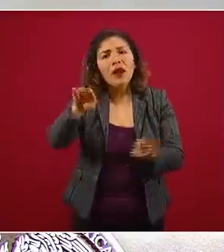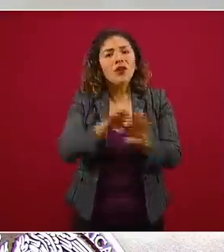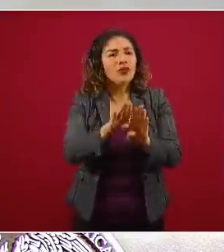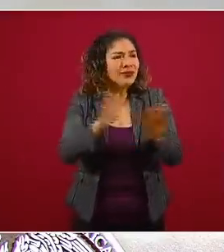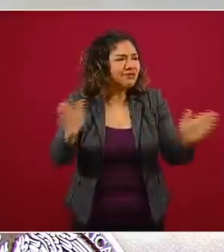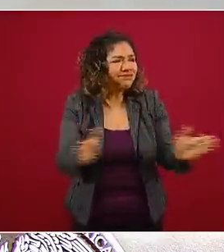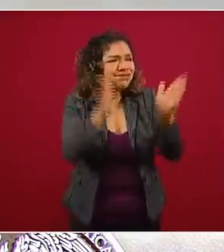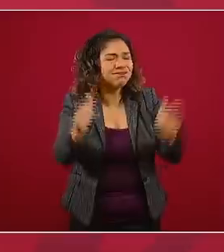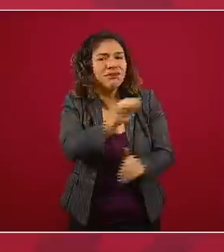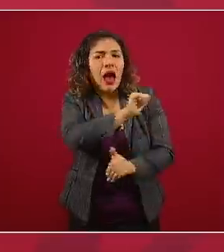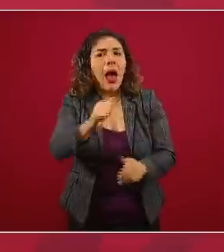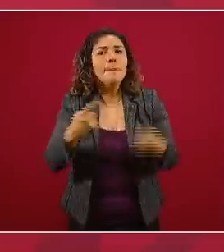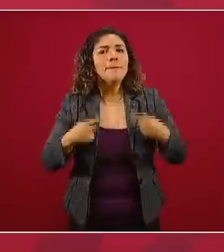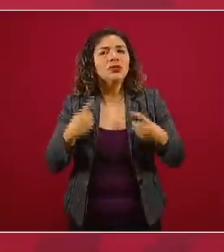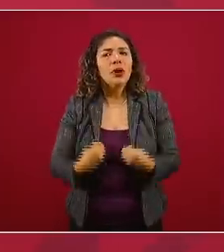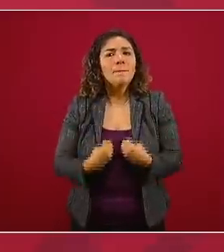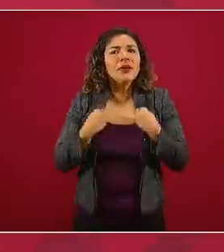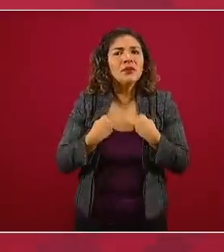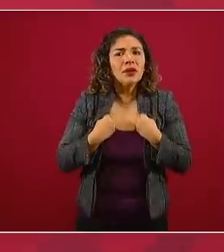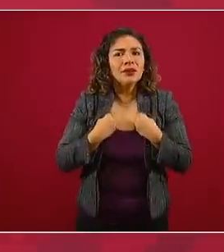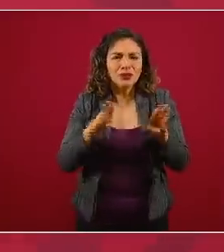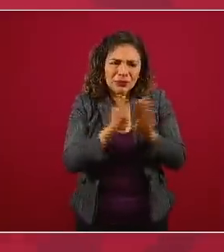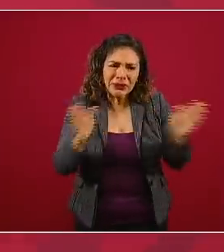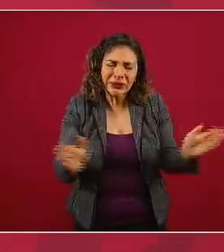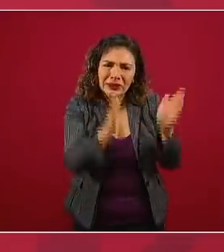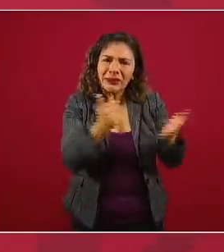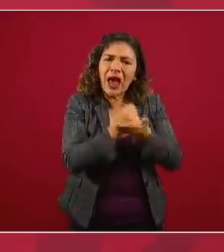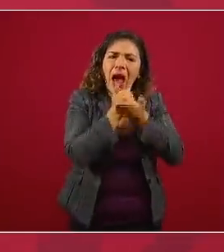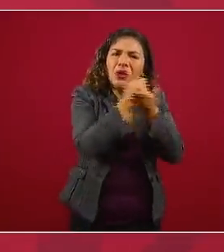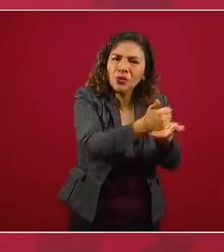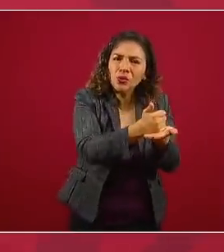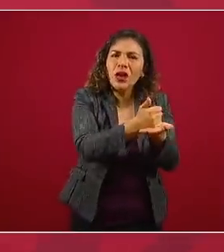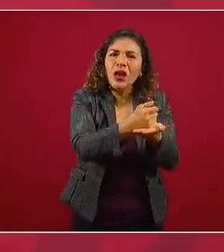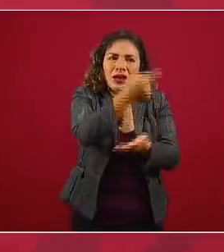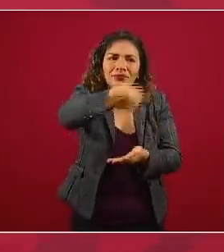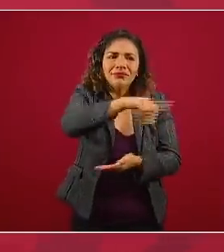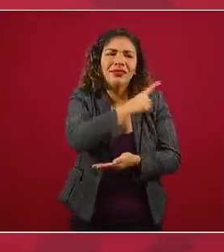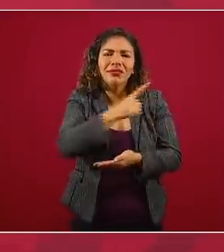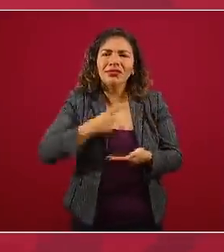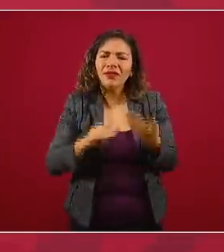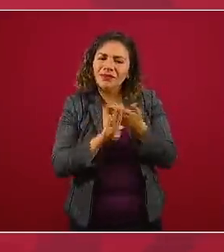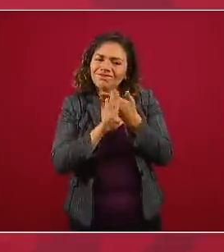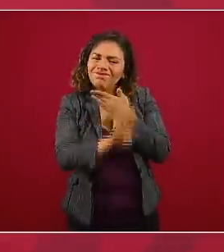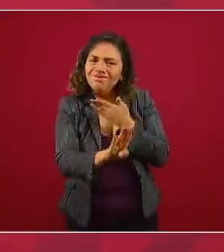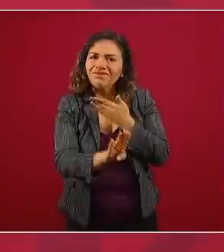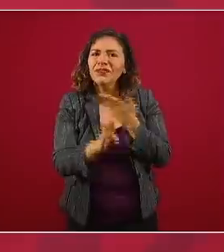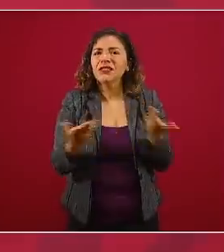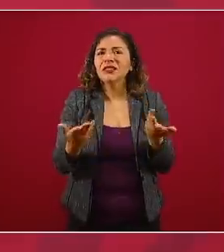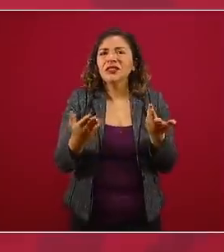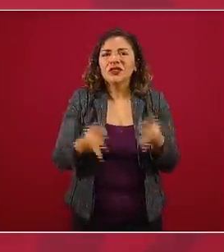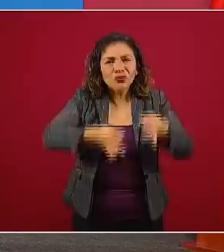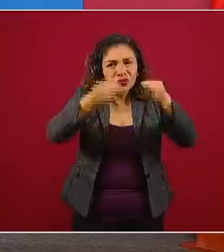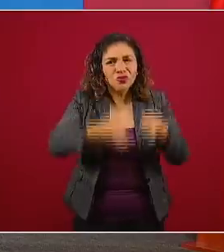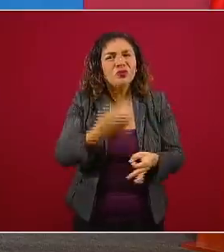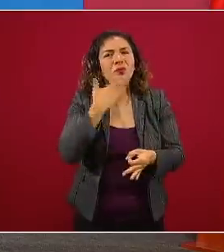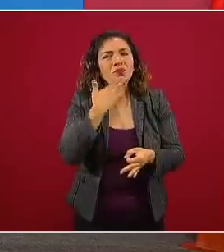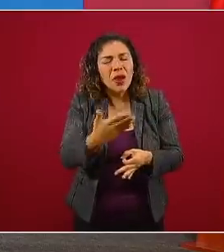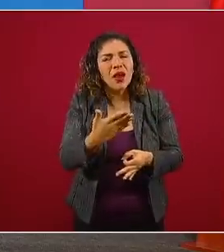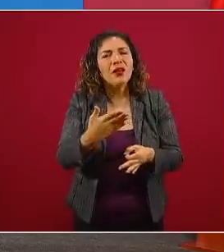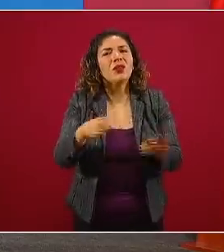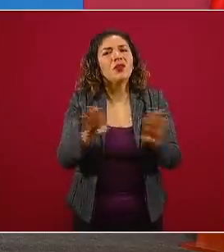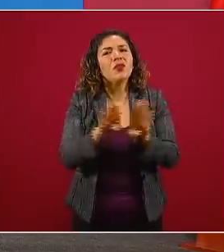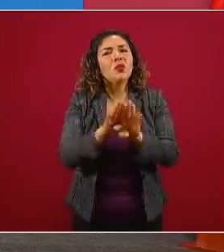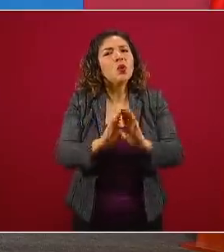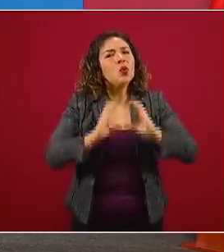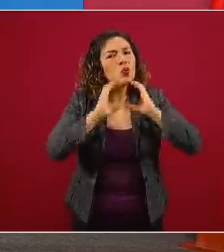vivos es ayudarles a todos ellos a prevenir a prevenir realmente las hijas